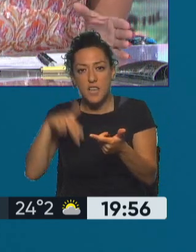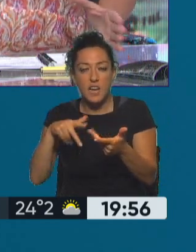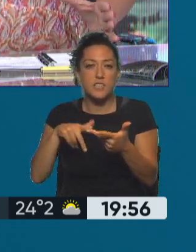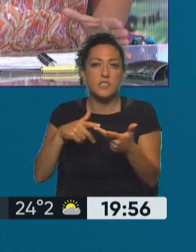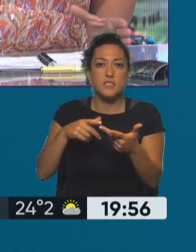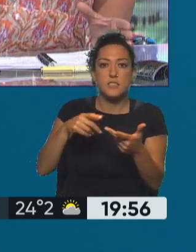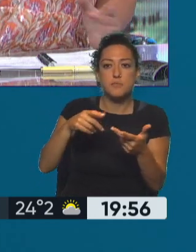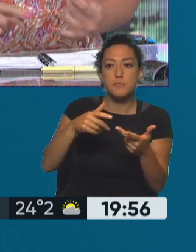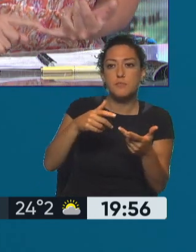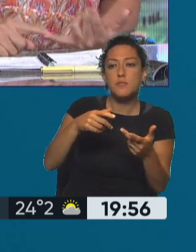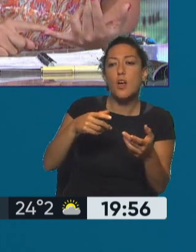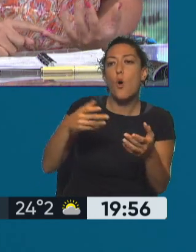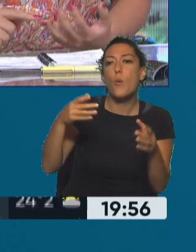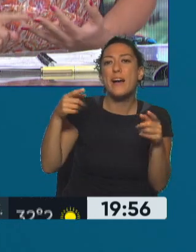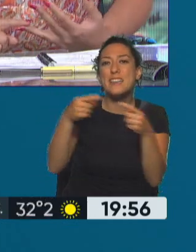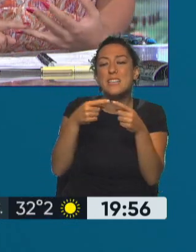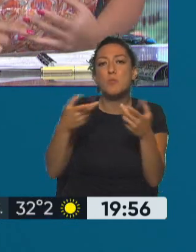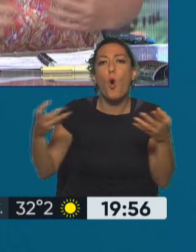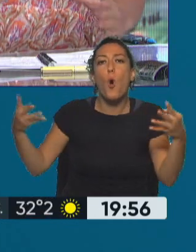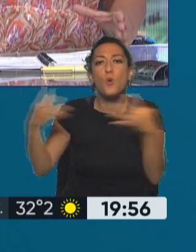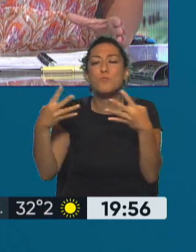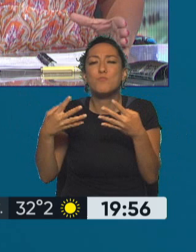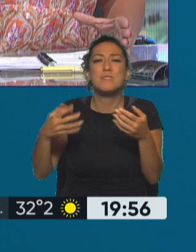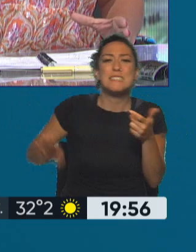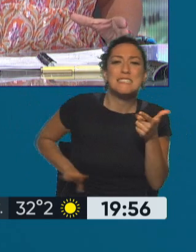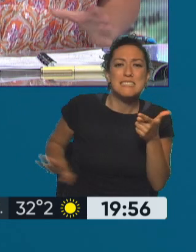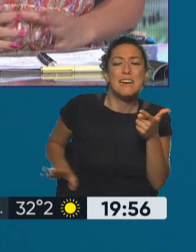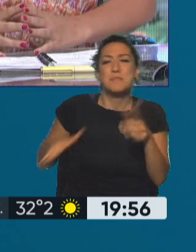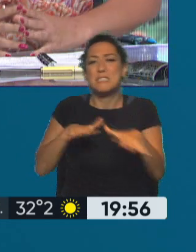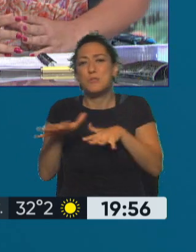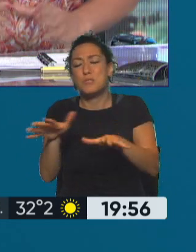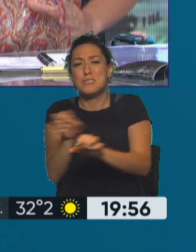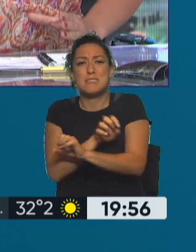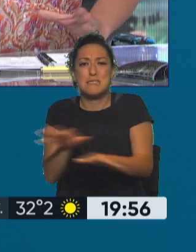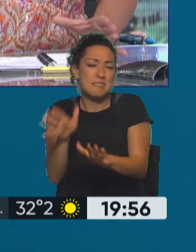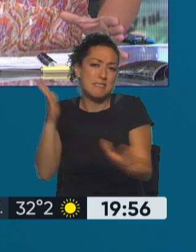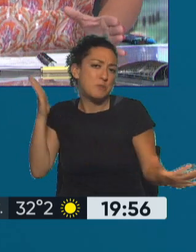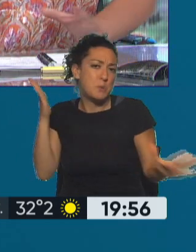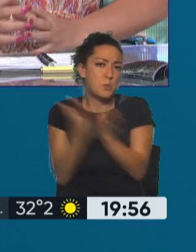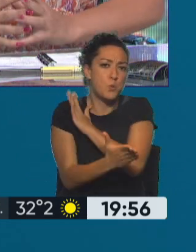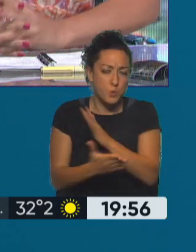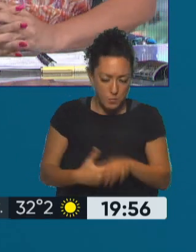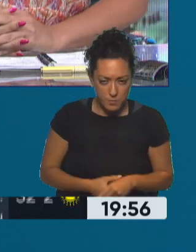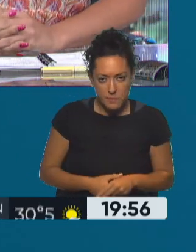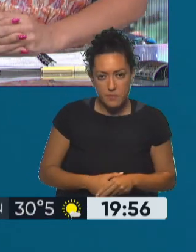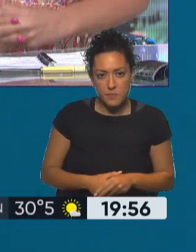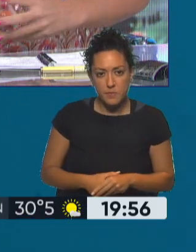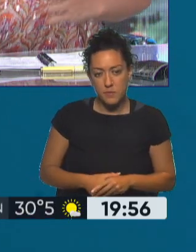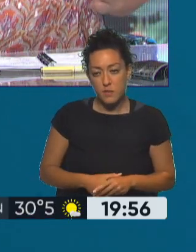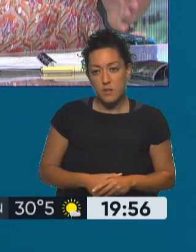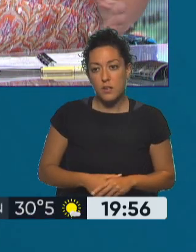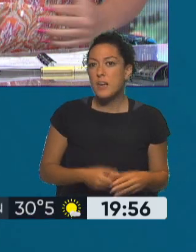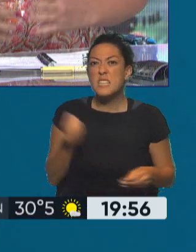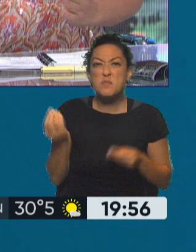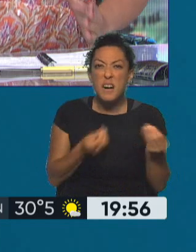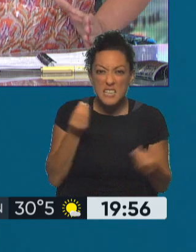otros es decir huyendo de conflictos bélicos de hambrunas de situaciones realmente Bueno muy al límite Qué pasó o